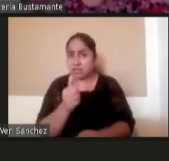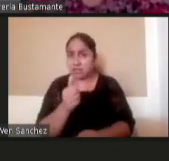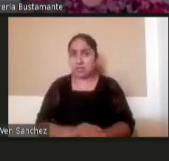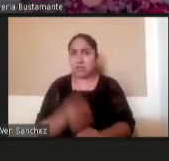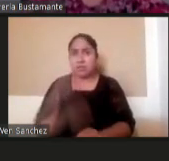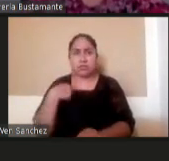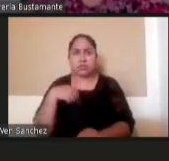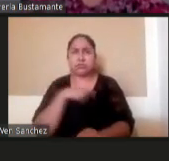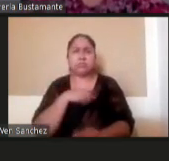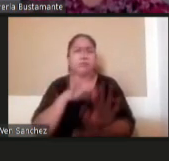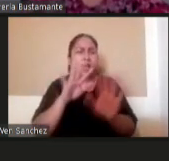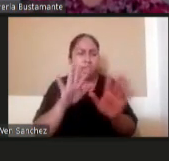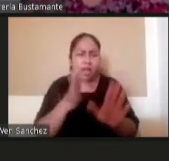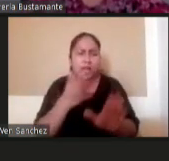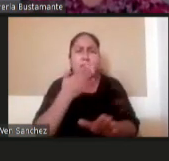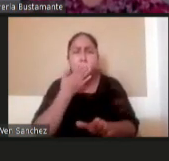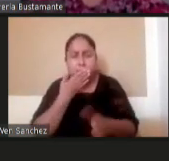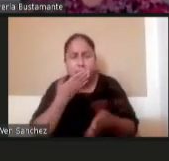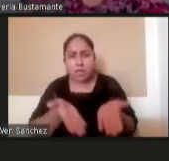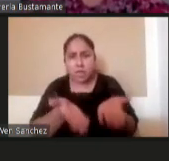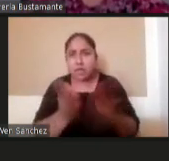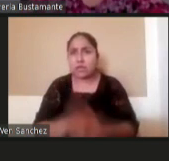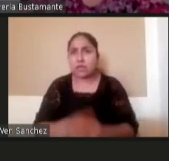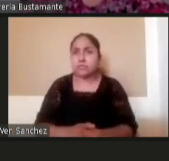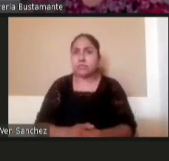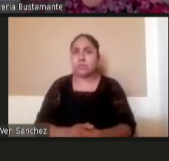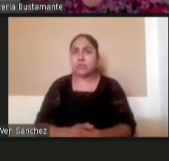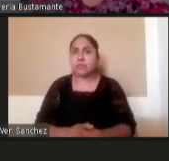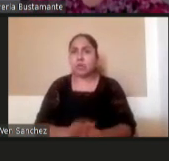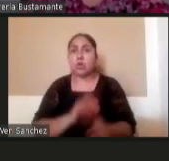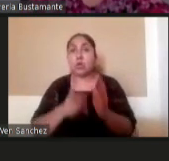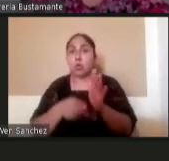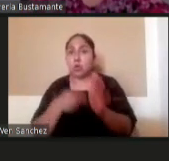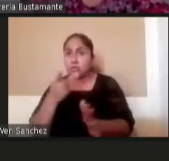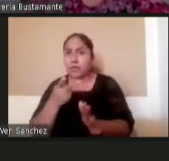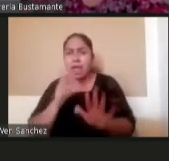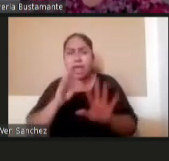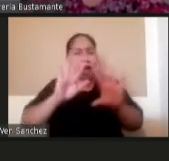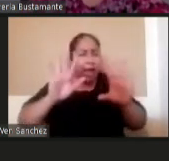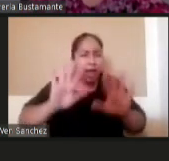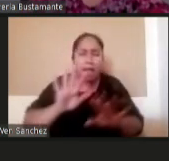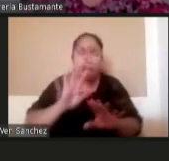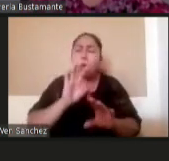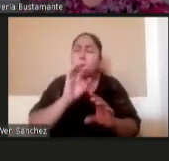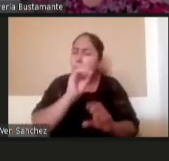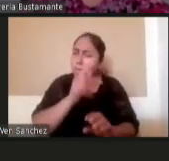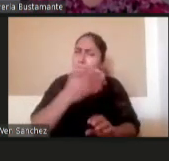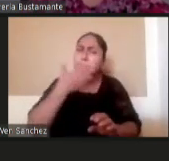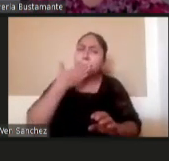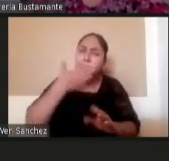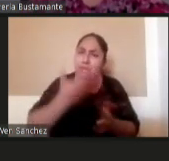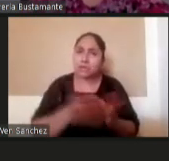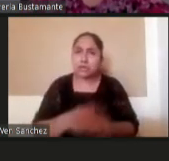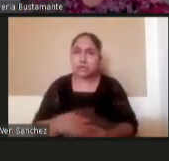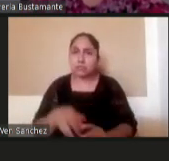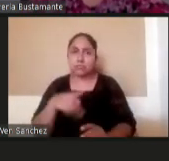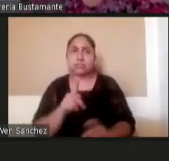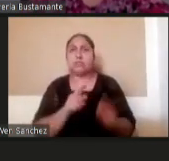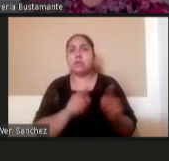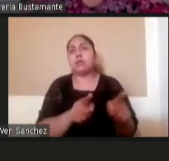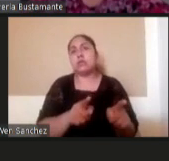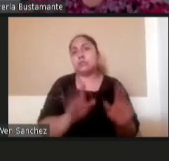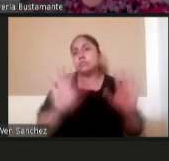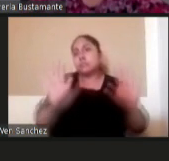muy valiosa. Una penalización, a lo mejor ya es tiempo para que finalmente corrijan el rumbo.